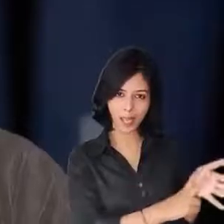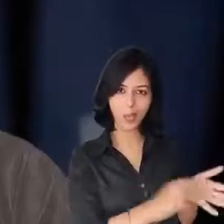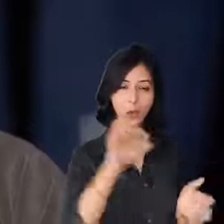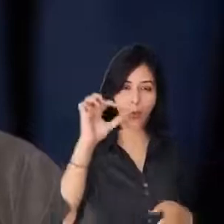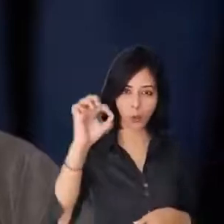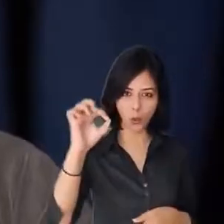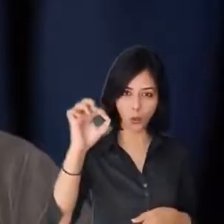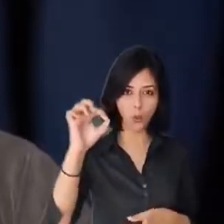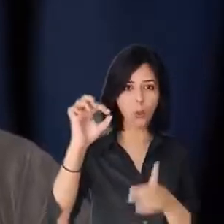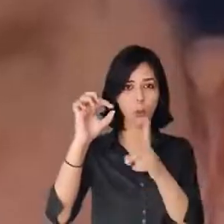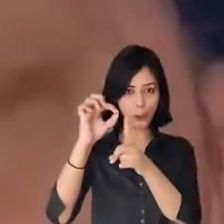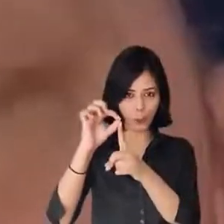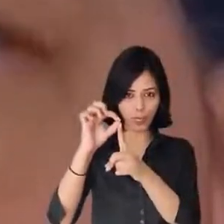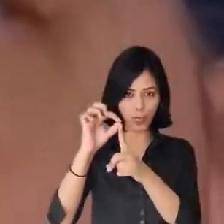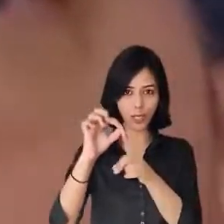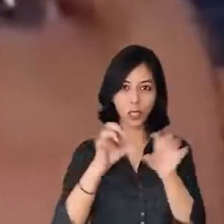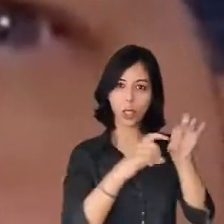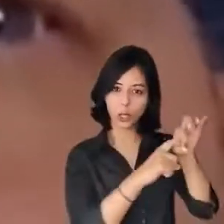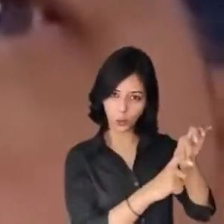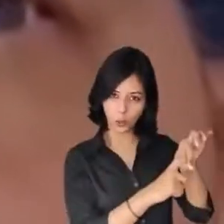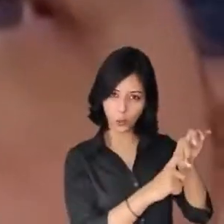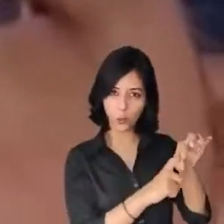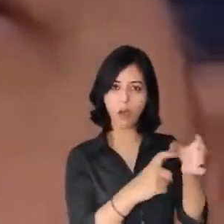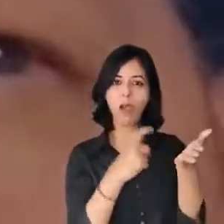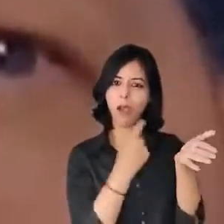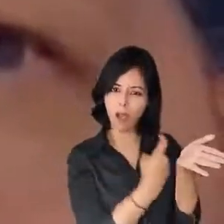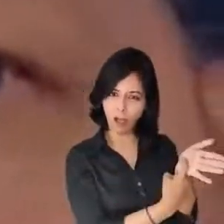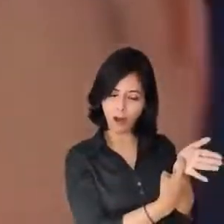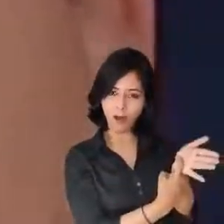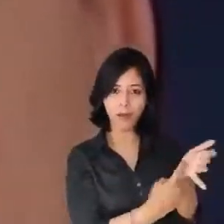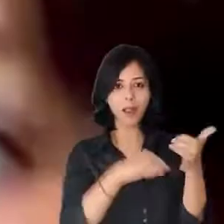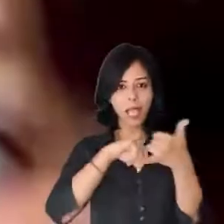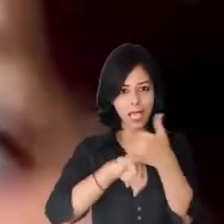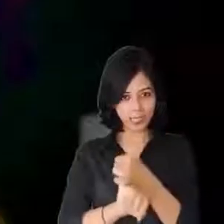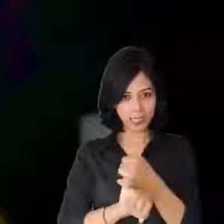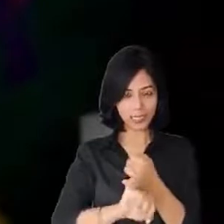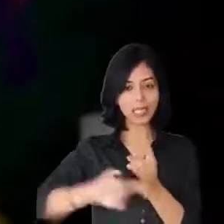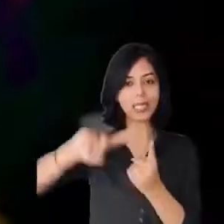Le arrebató a nuestra familia más de lo que podría imaginarse.